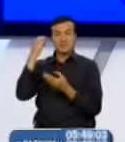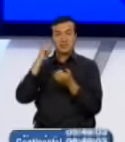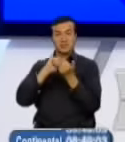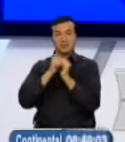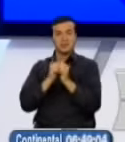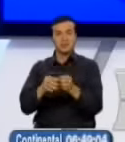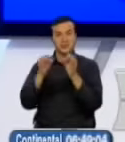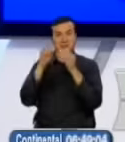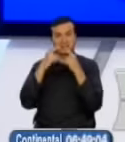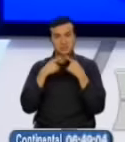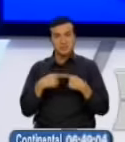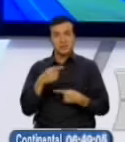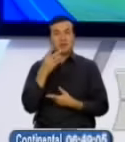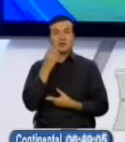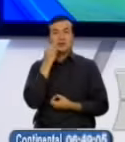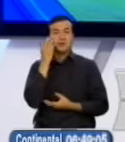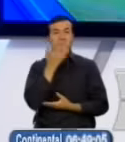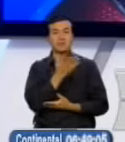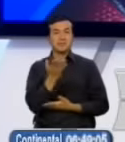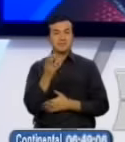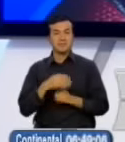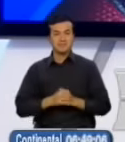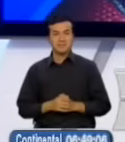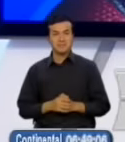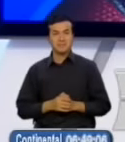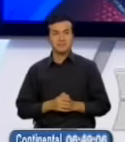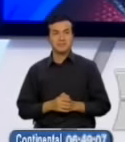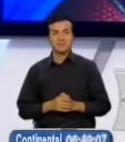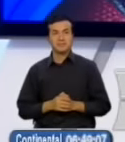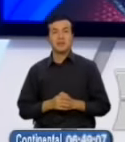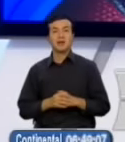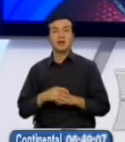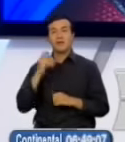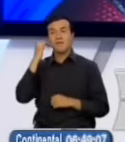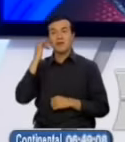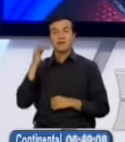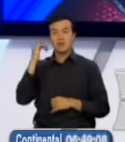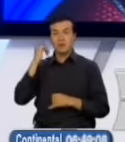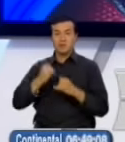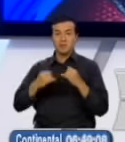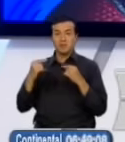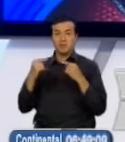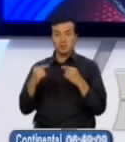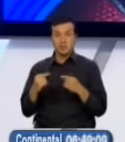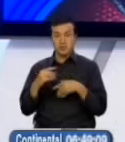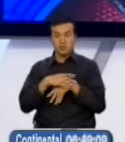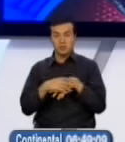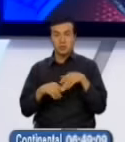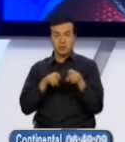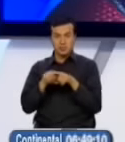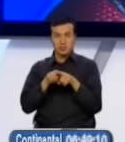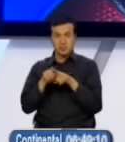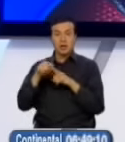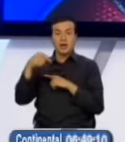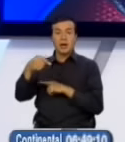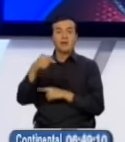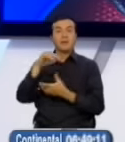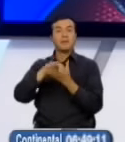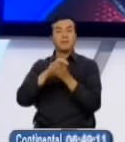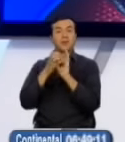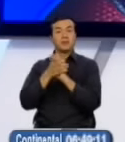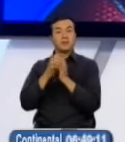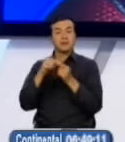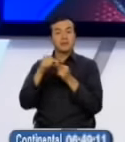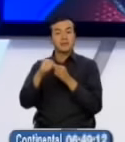deportiva para comentarles los ecos que quedaron de la última fecha de las eliminatorias sudamericanas y lo que ya se viene en el mes de noviembre. A